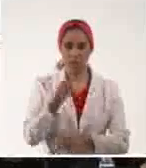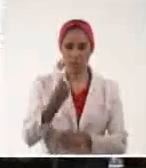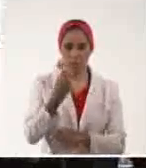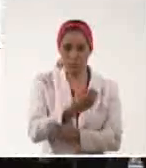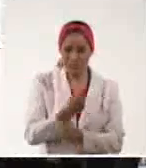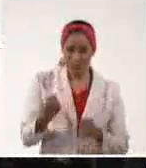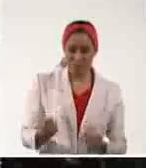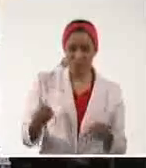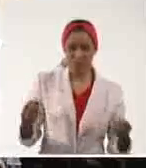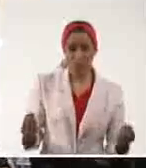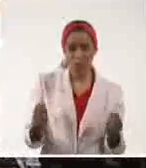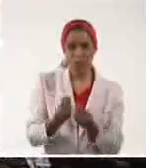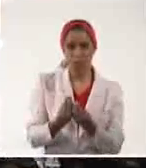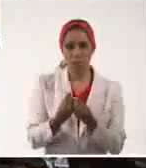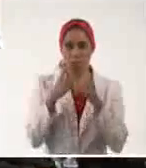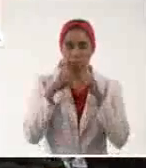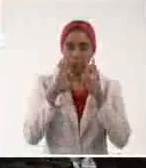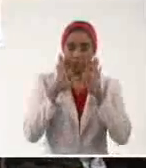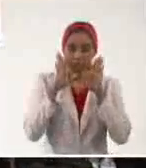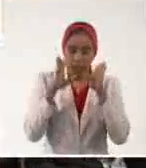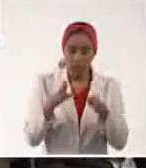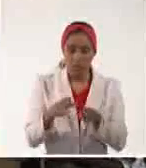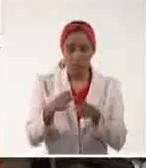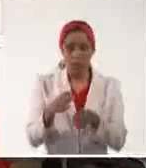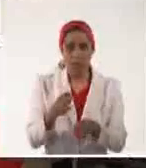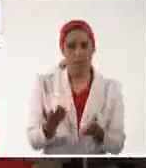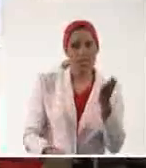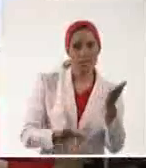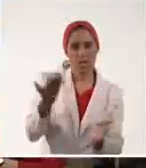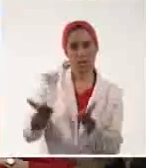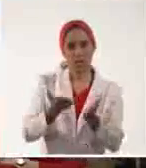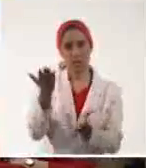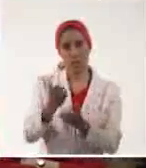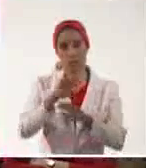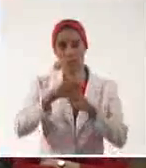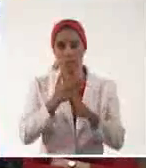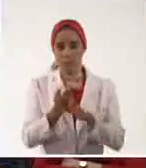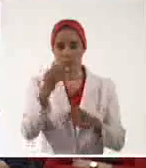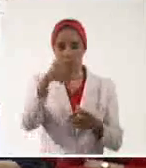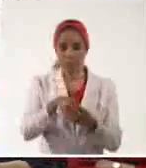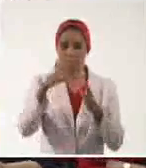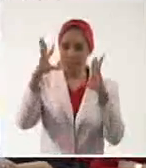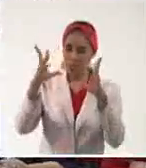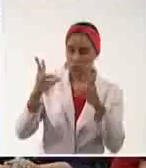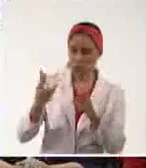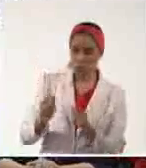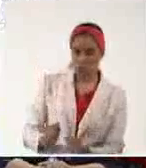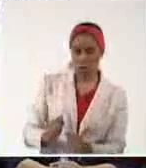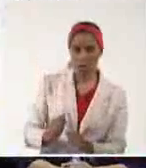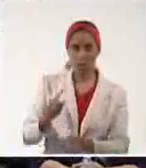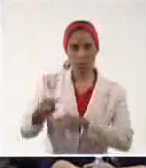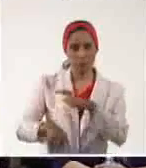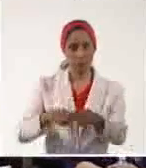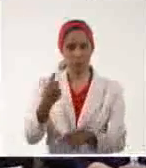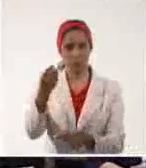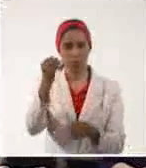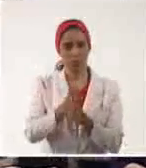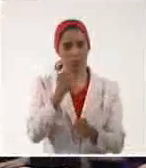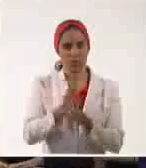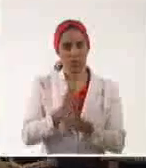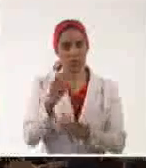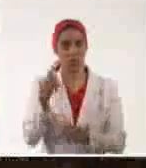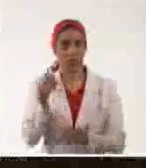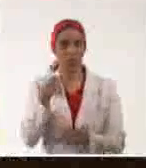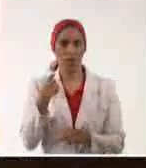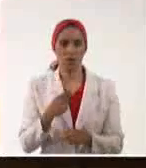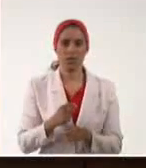hacia adentro y desarrollándonos como resultado del trabajo, se proyectan para el 2024 crecimientos